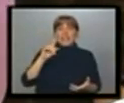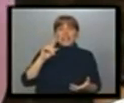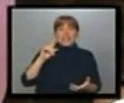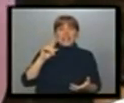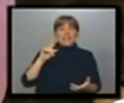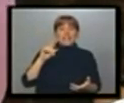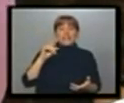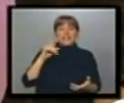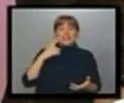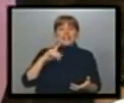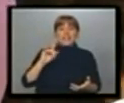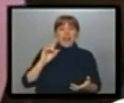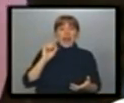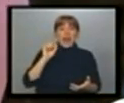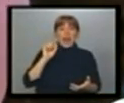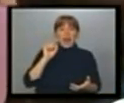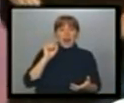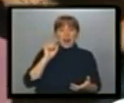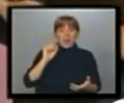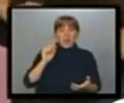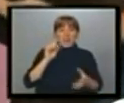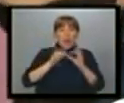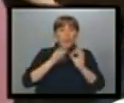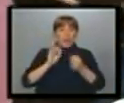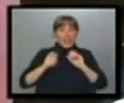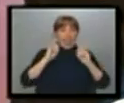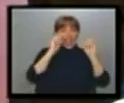pesos te dan en billete. No te lo creo. Sí.